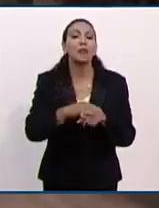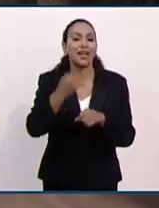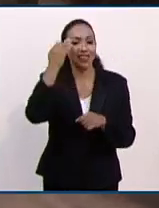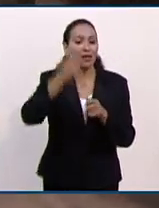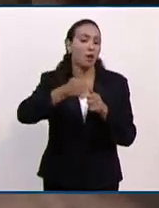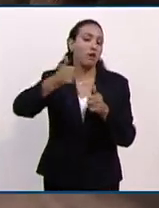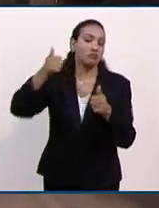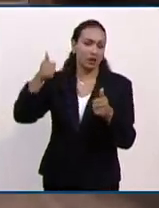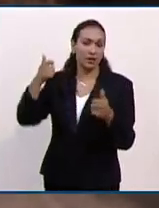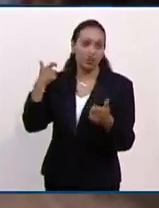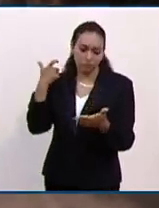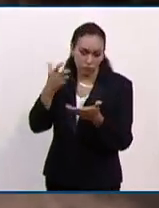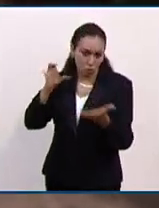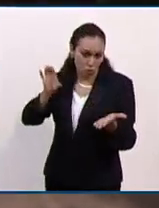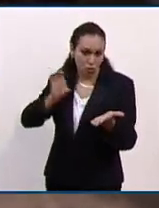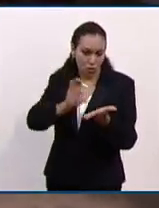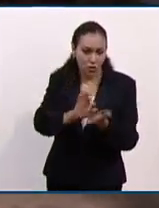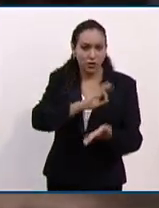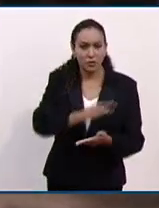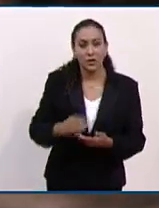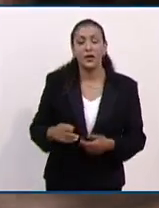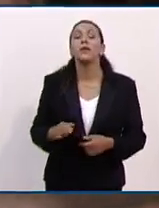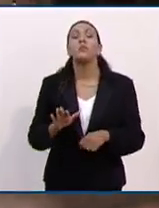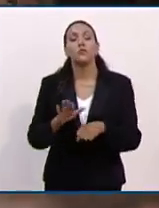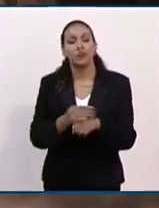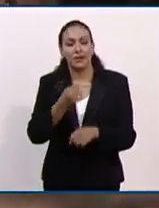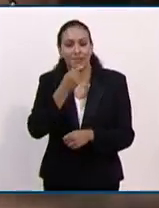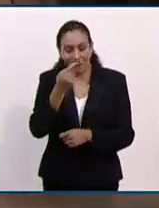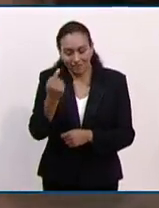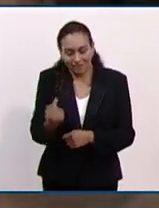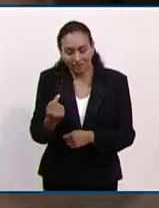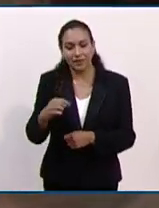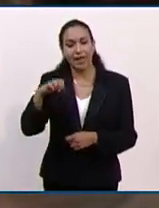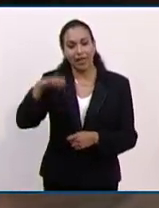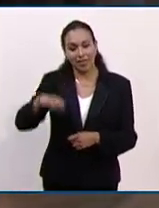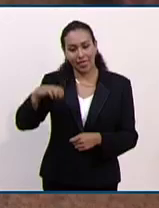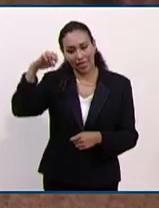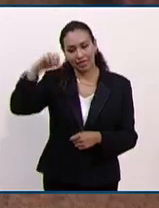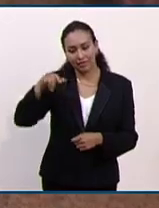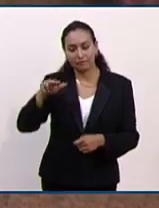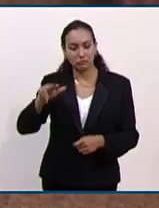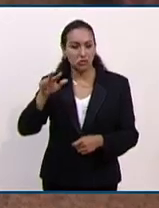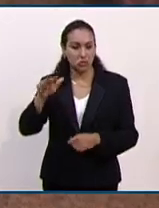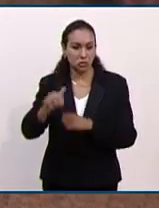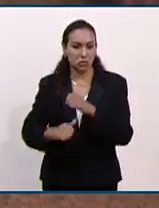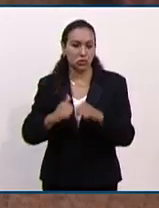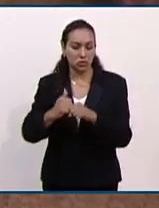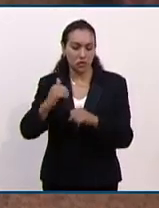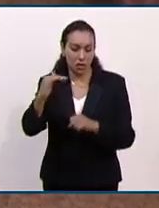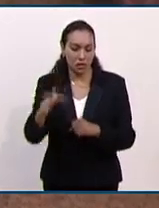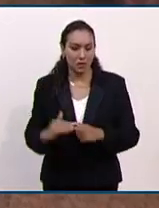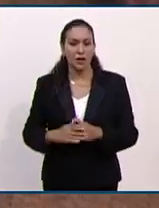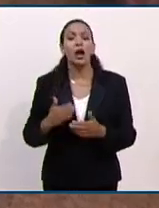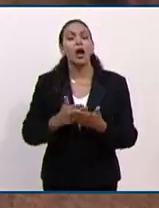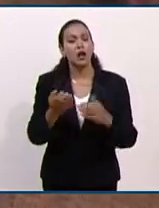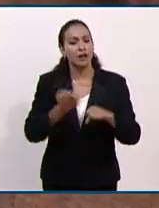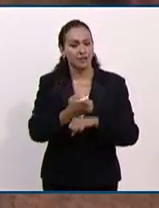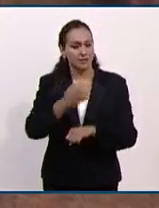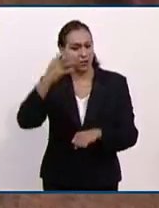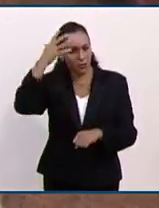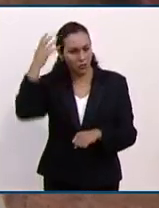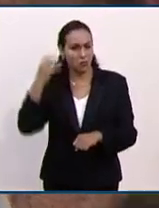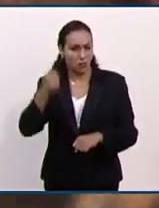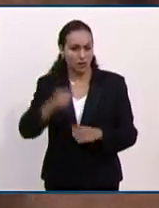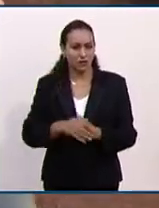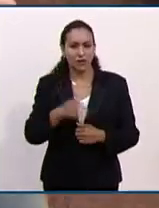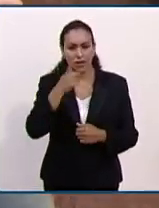fue menor de edad. Precisó que lo establecido en el artículo 57 del Código Familiar del Estado de Morelos, en el sentido